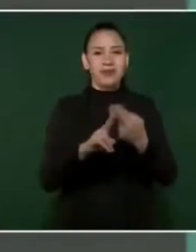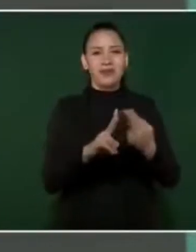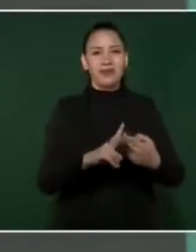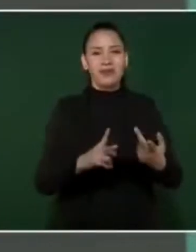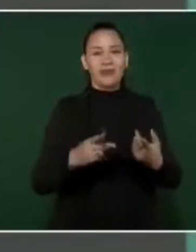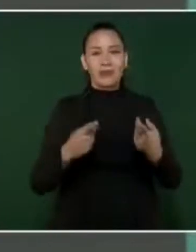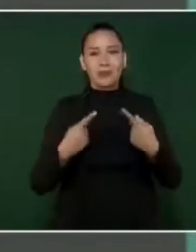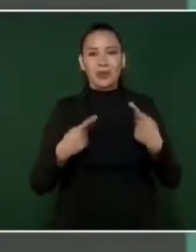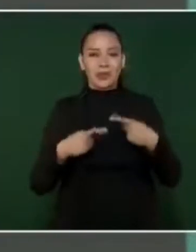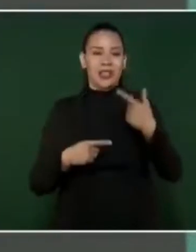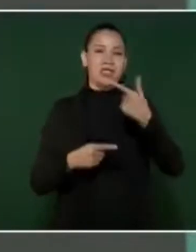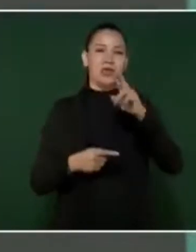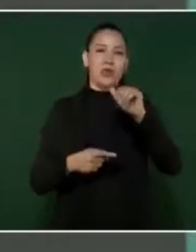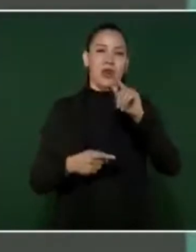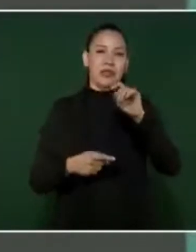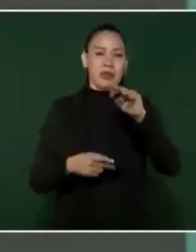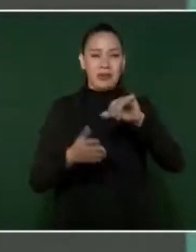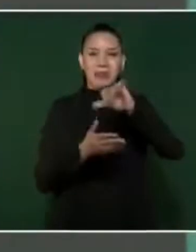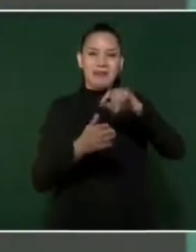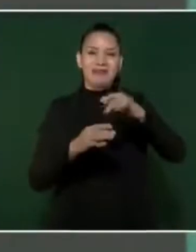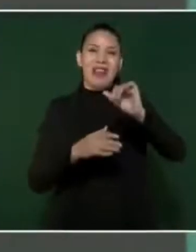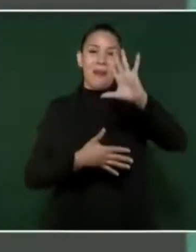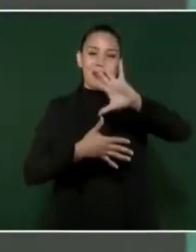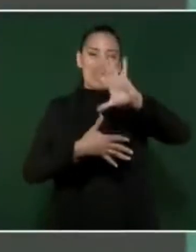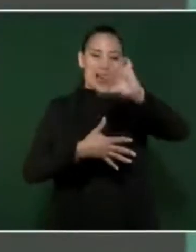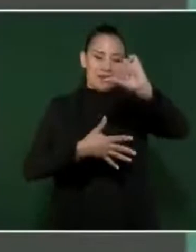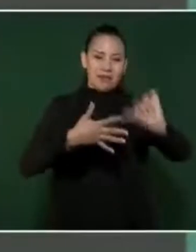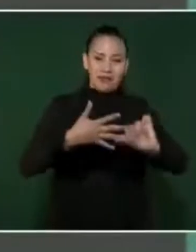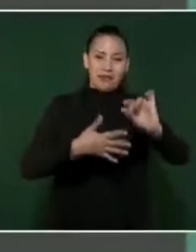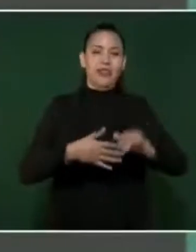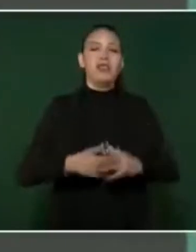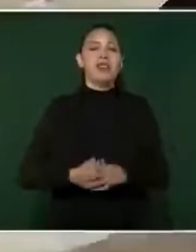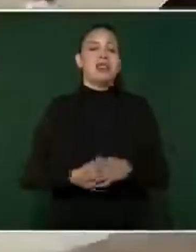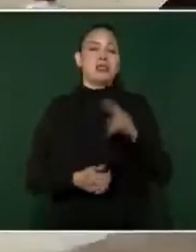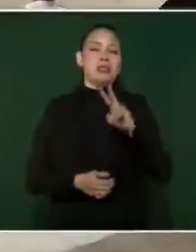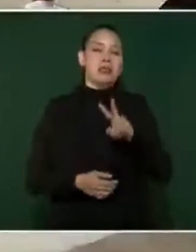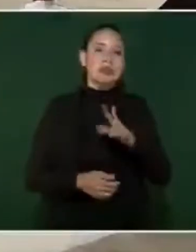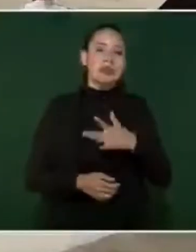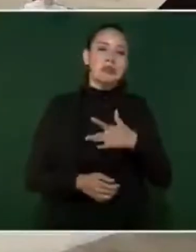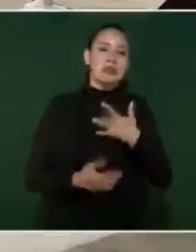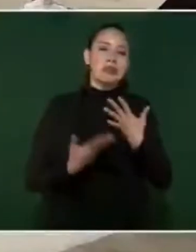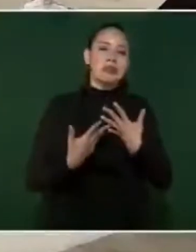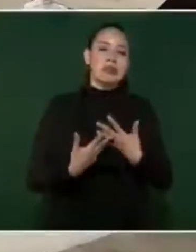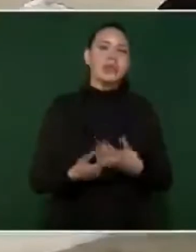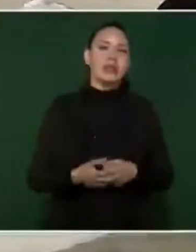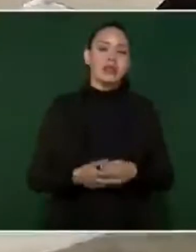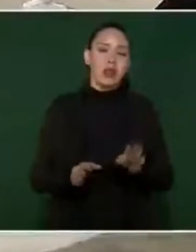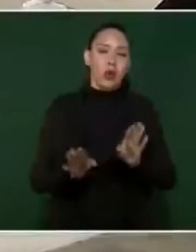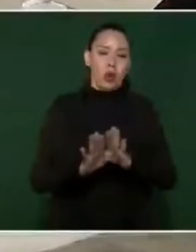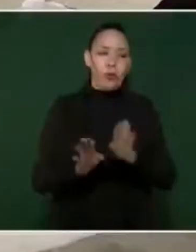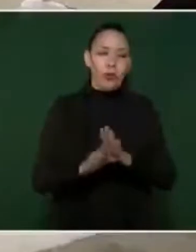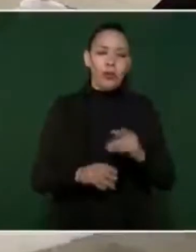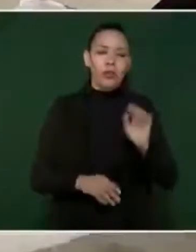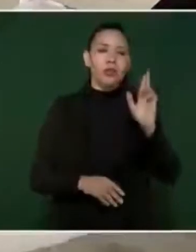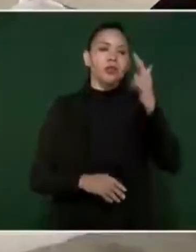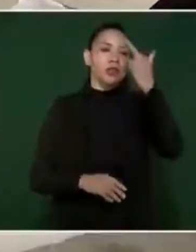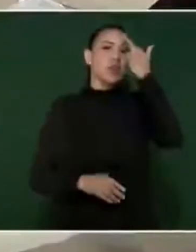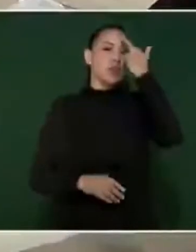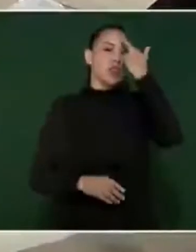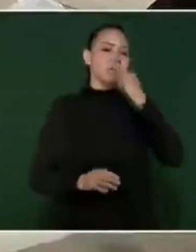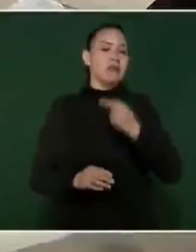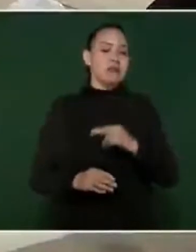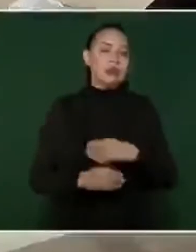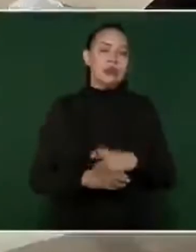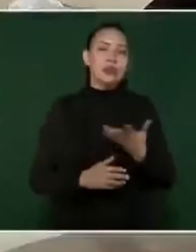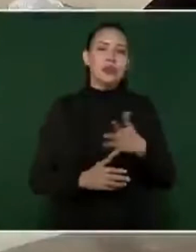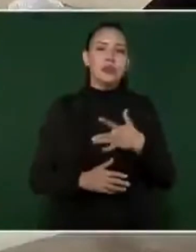centroamericanos. Siempre tenemos presente este caso y se va a seguir investigando